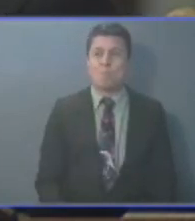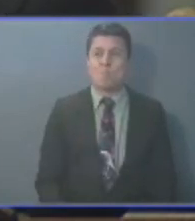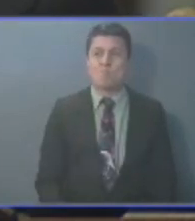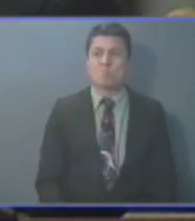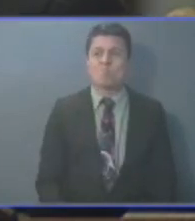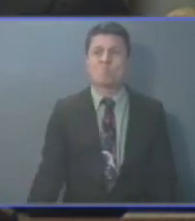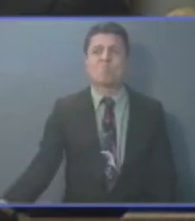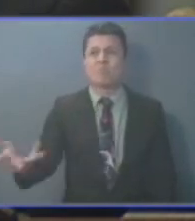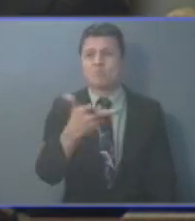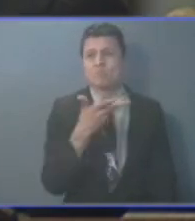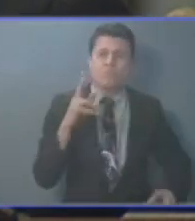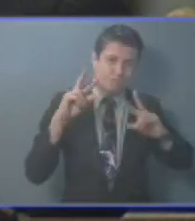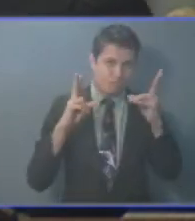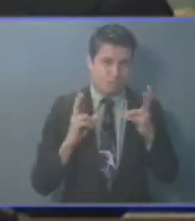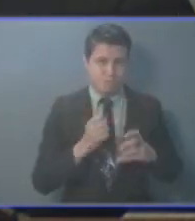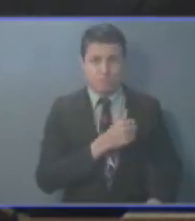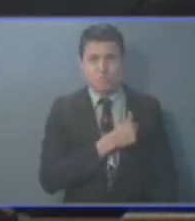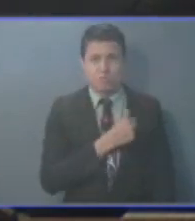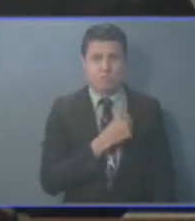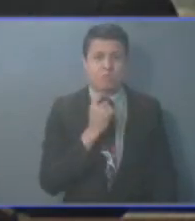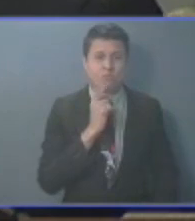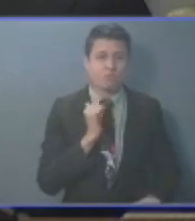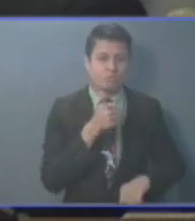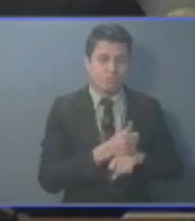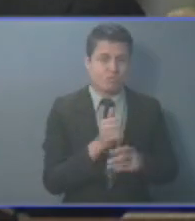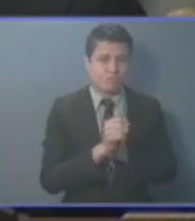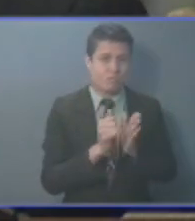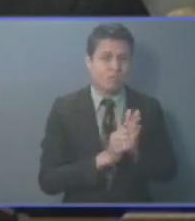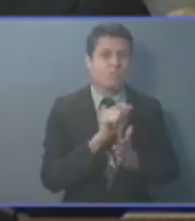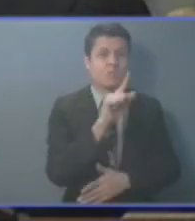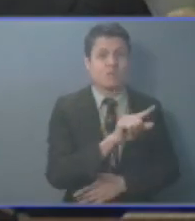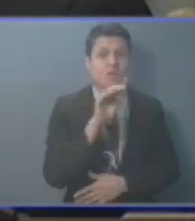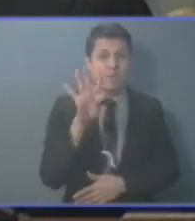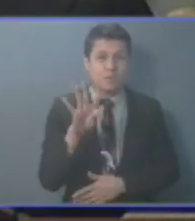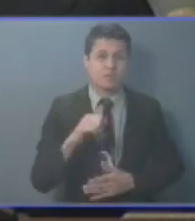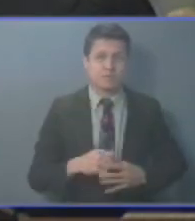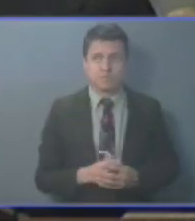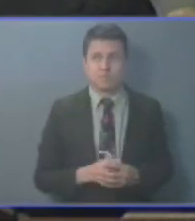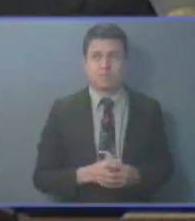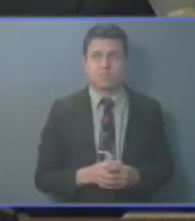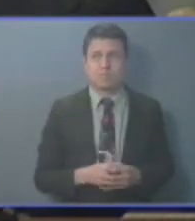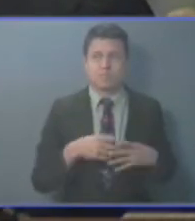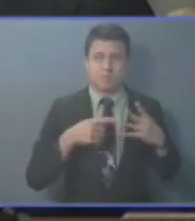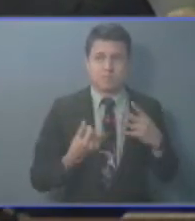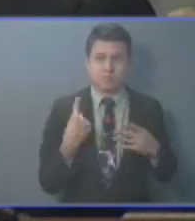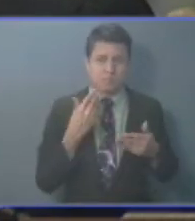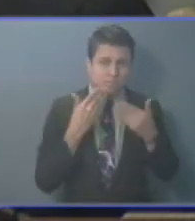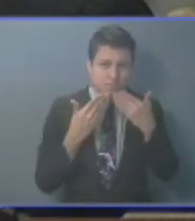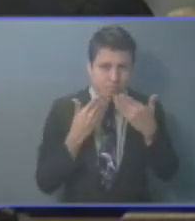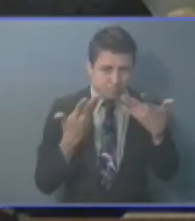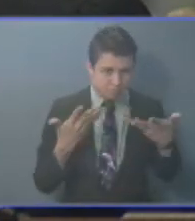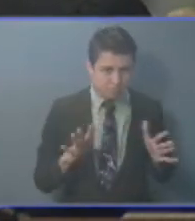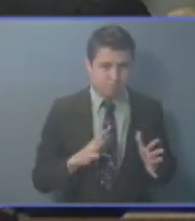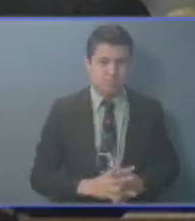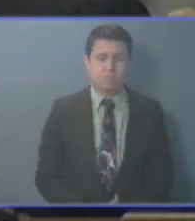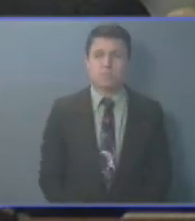todas las responsabilidades que están establecidas en el artículo 14 del decreto antes mencionado.